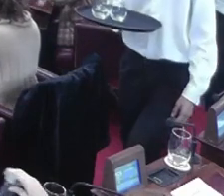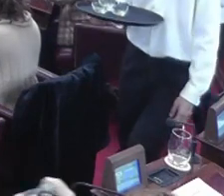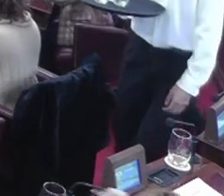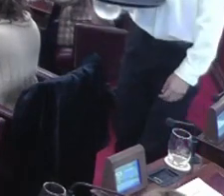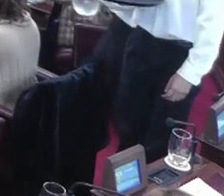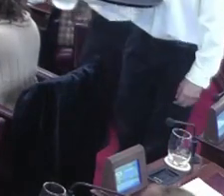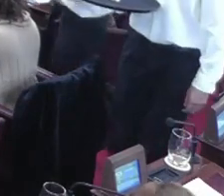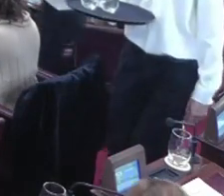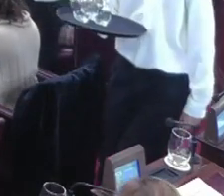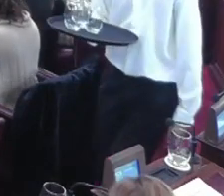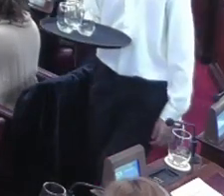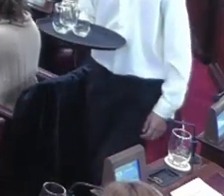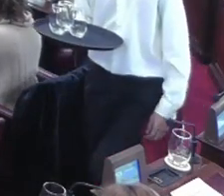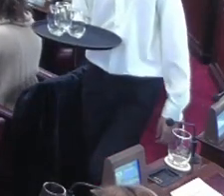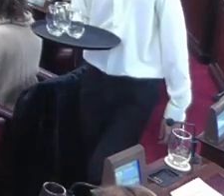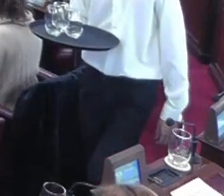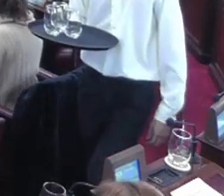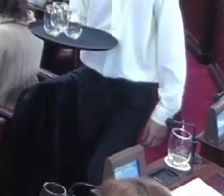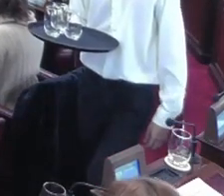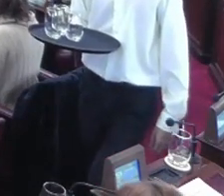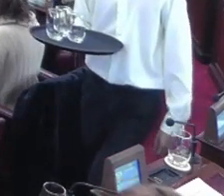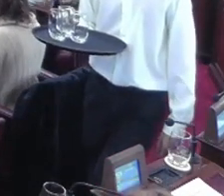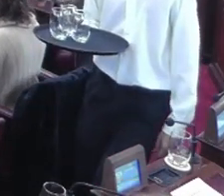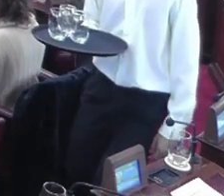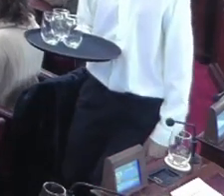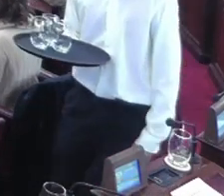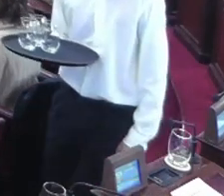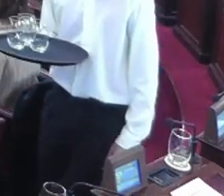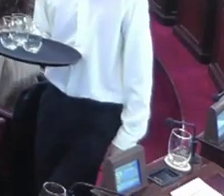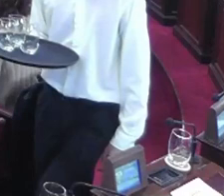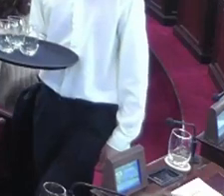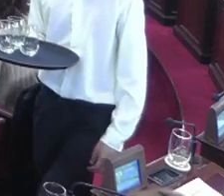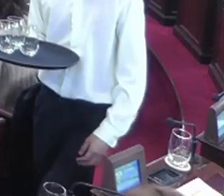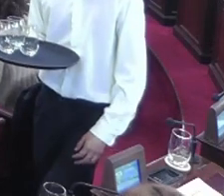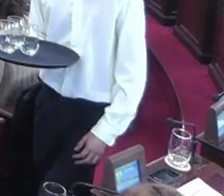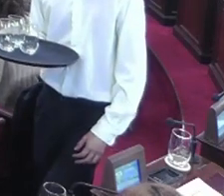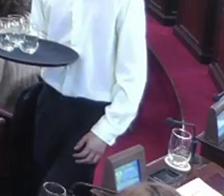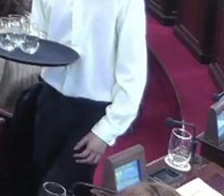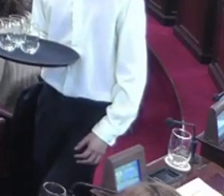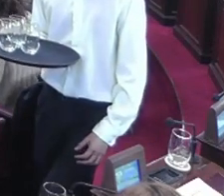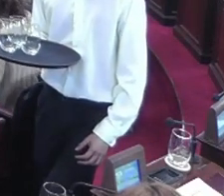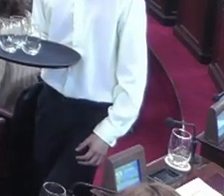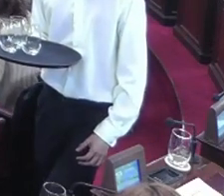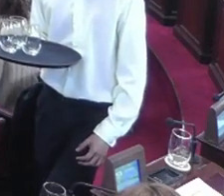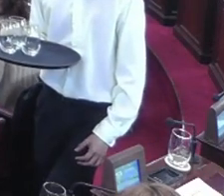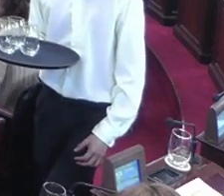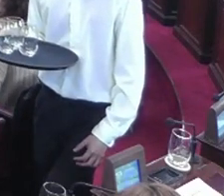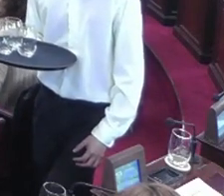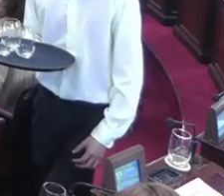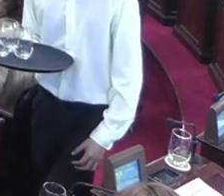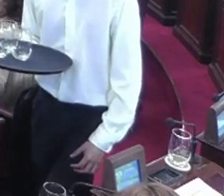pachetti palo Oliver Peralta pinotti